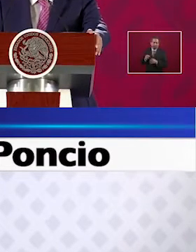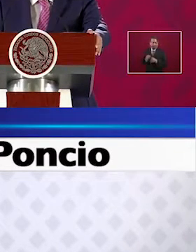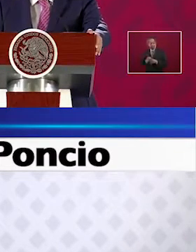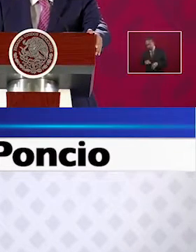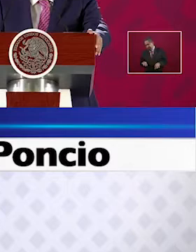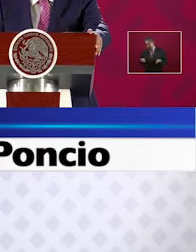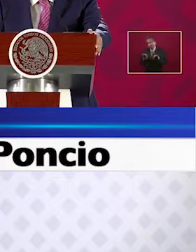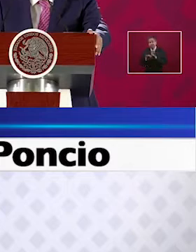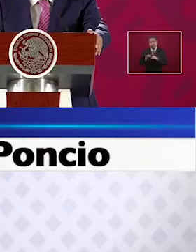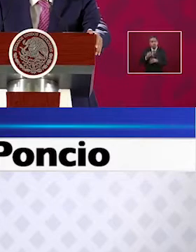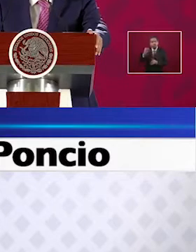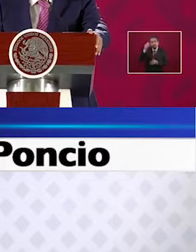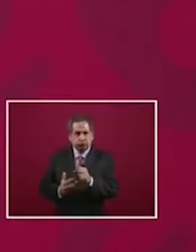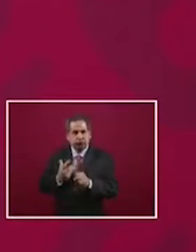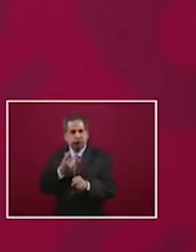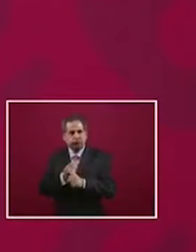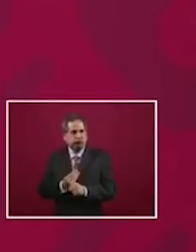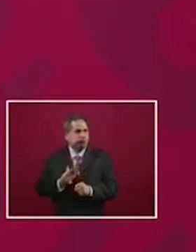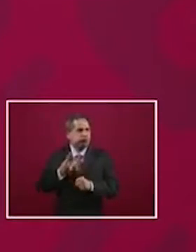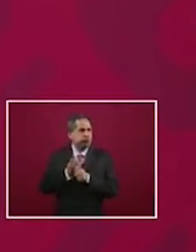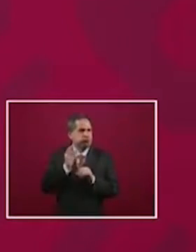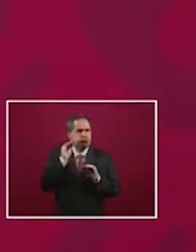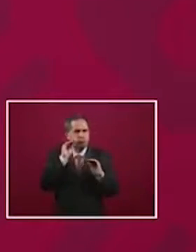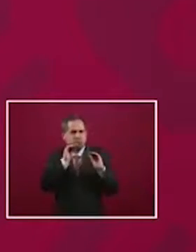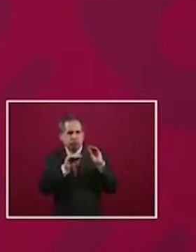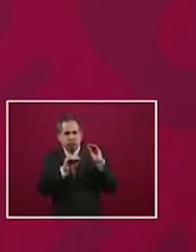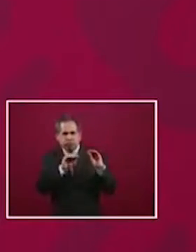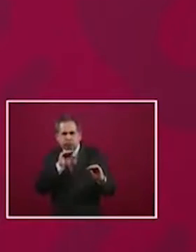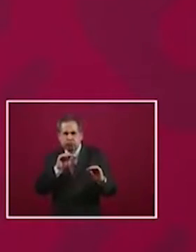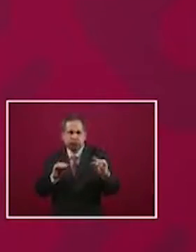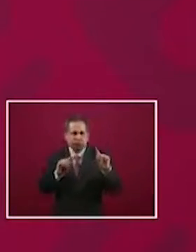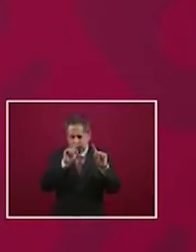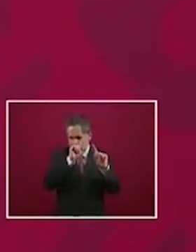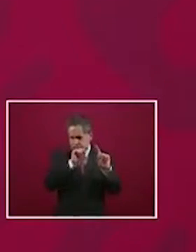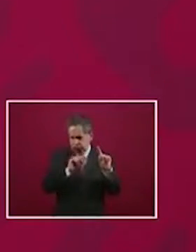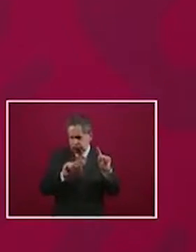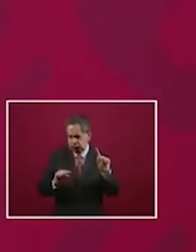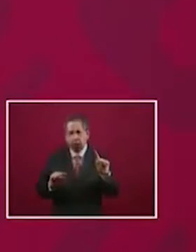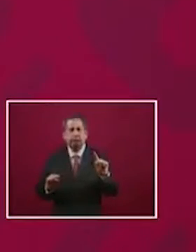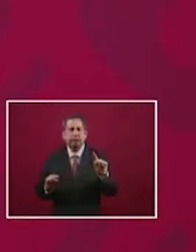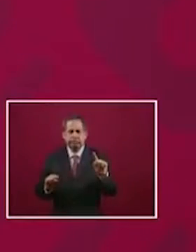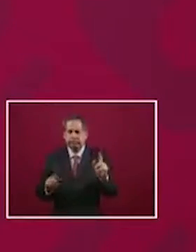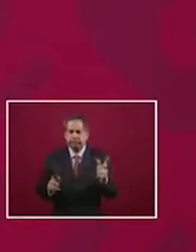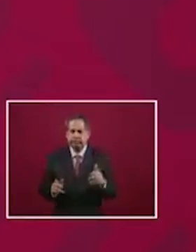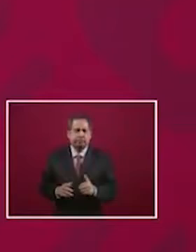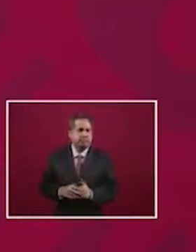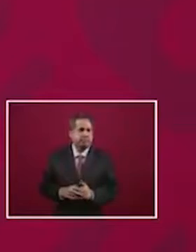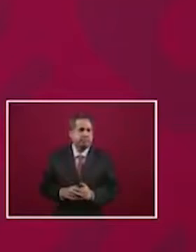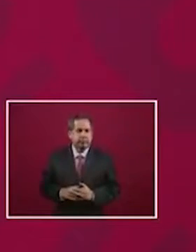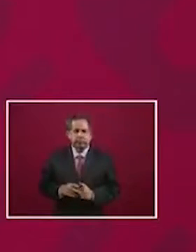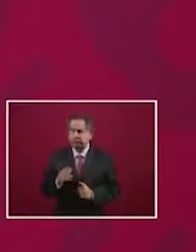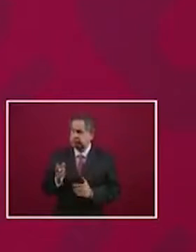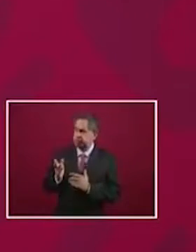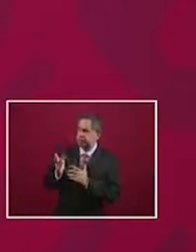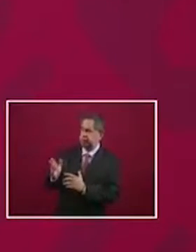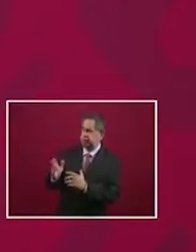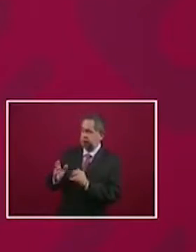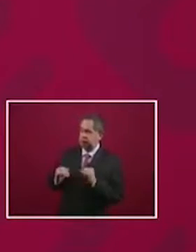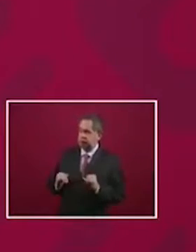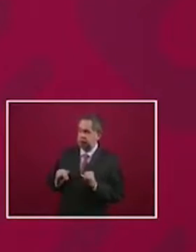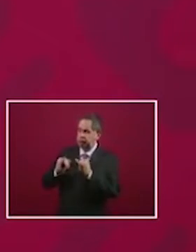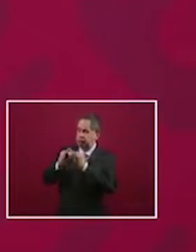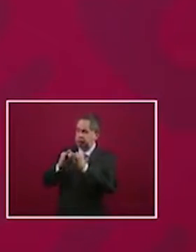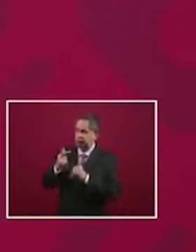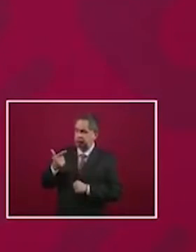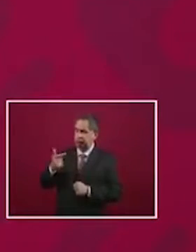poncio pilatos el presidente andrés manuel lópez obrador reafirmo que en el caso de rosario robles quien